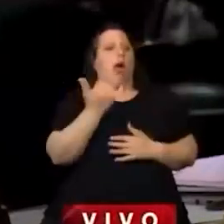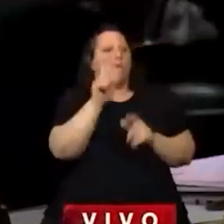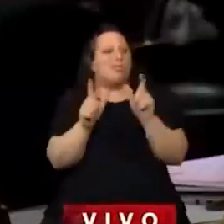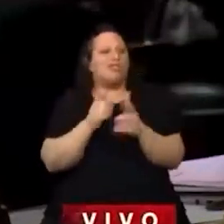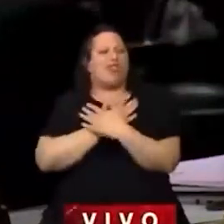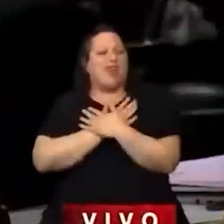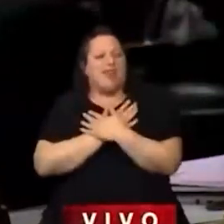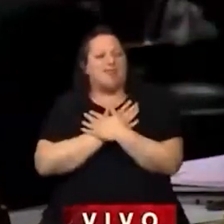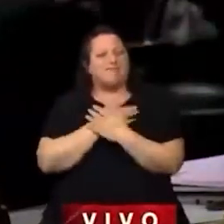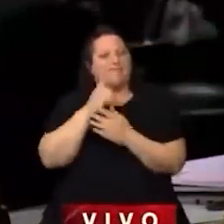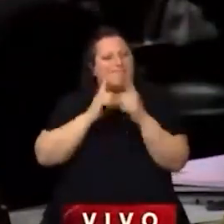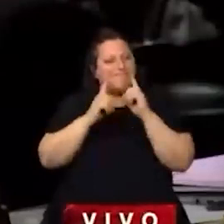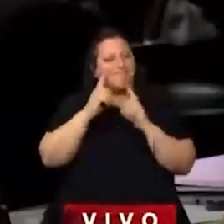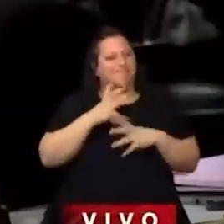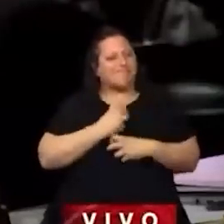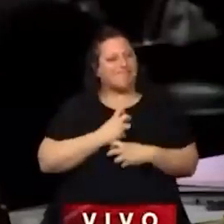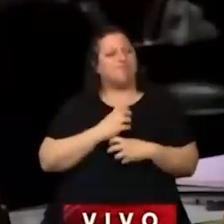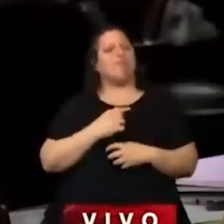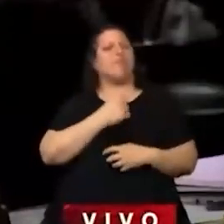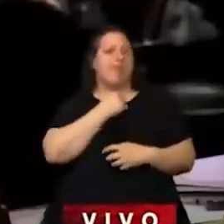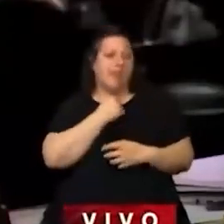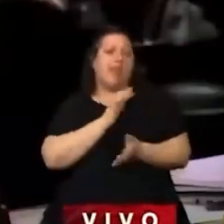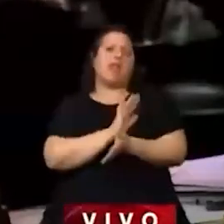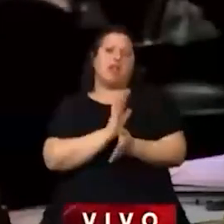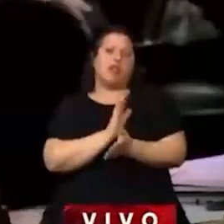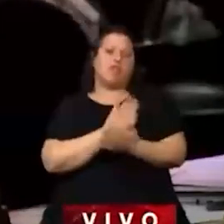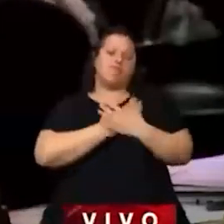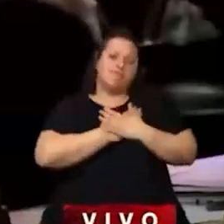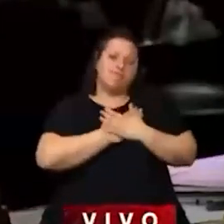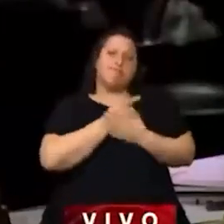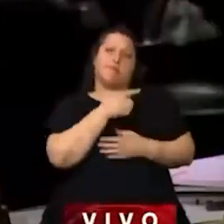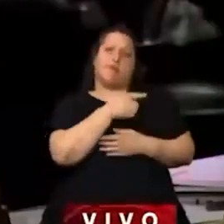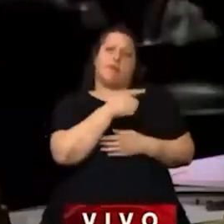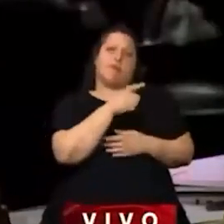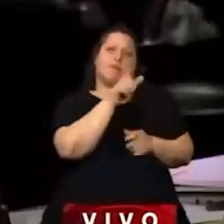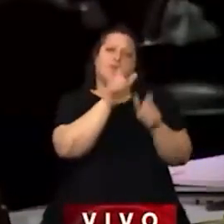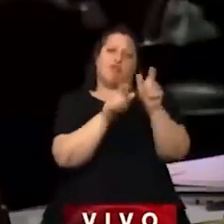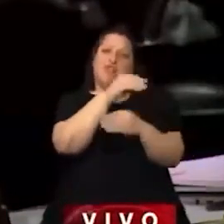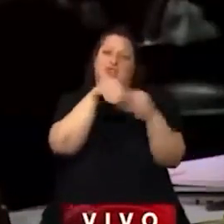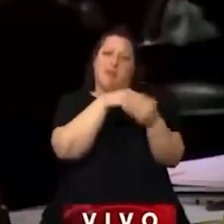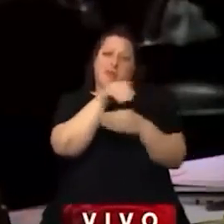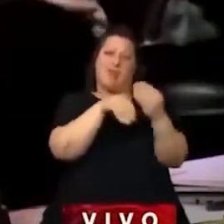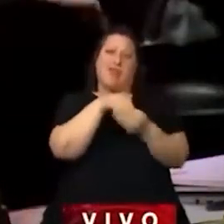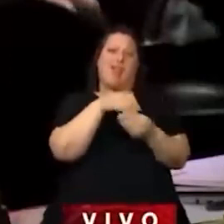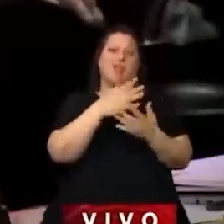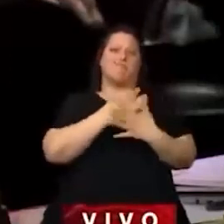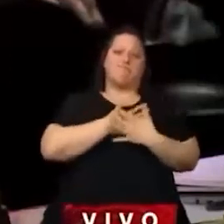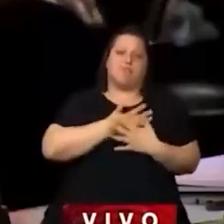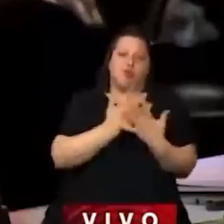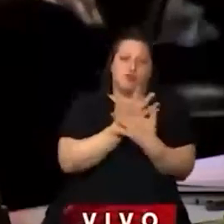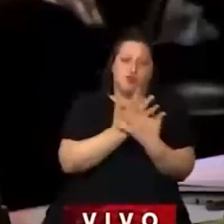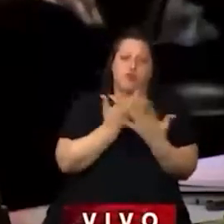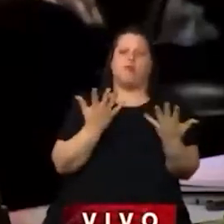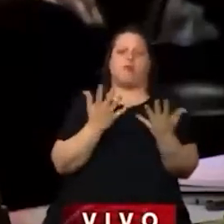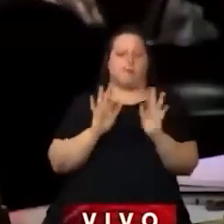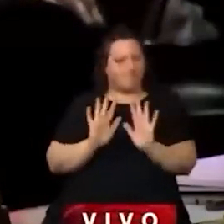y quiero expresar mis condolencias a los familiares de Eve de Bonafini por su partida. Dicho esto, no pierdo de vista que